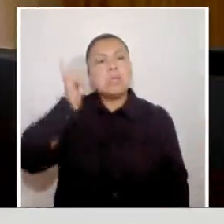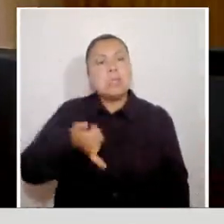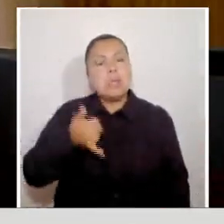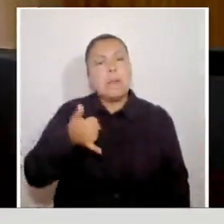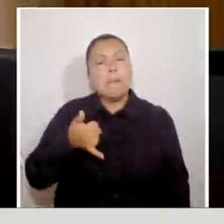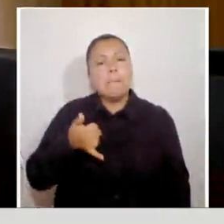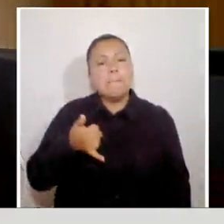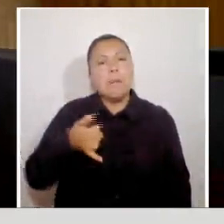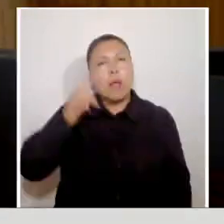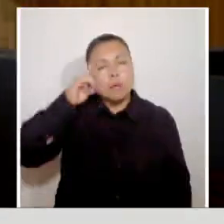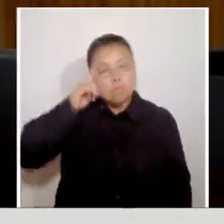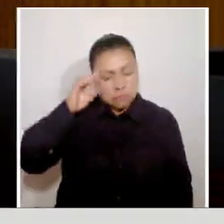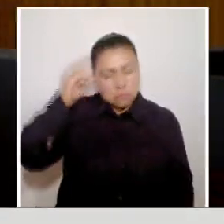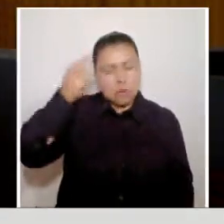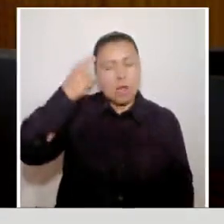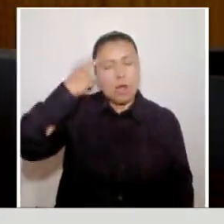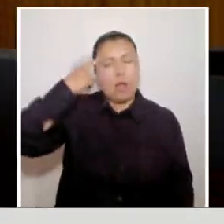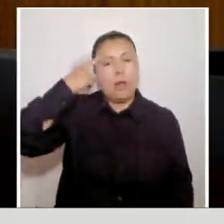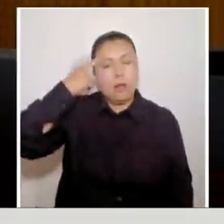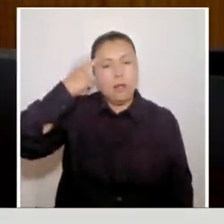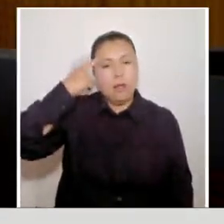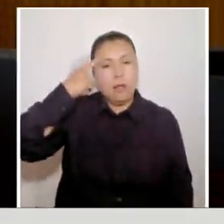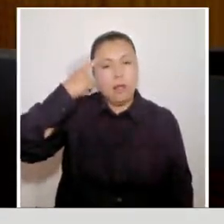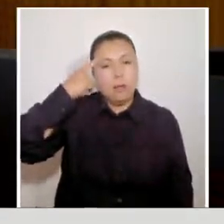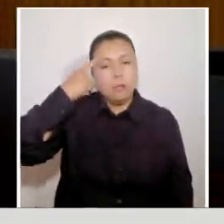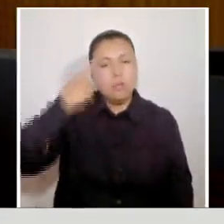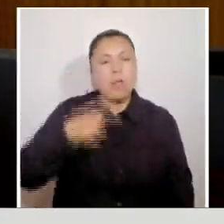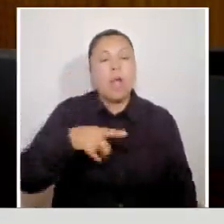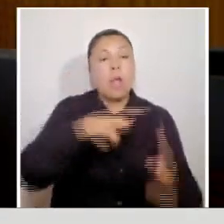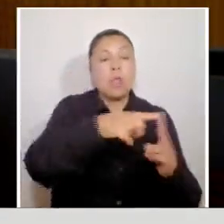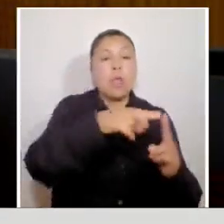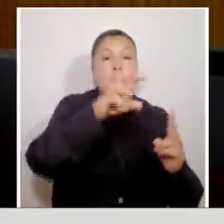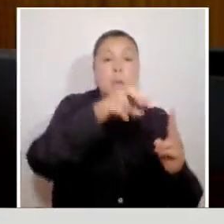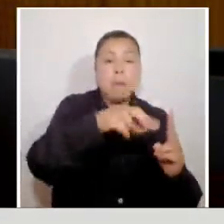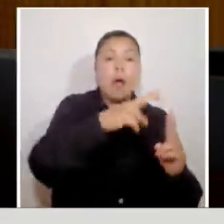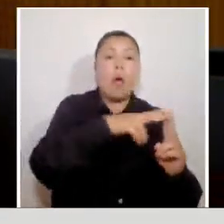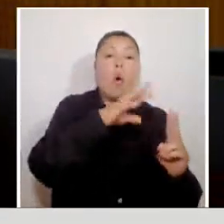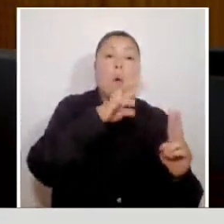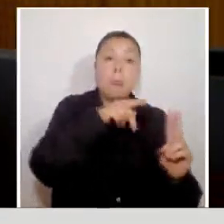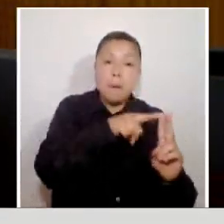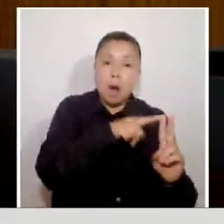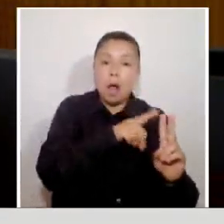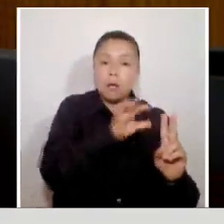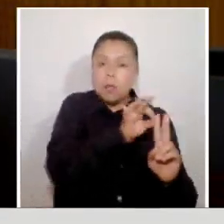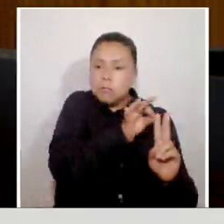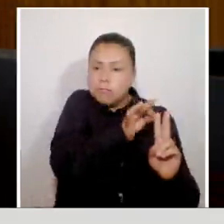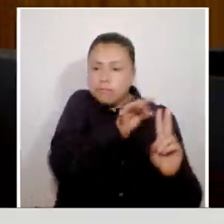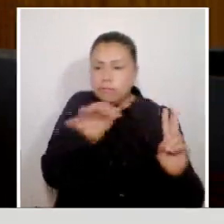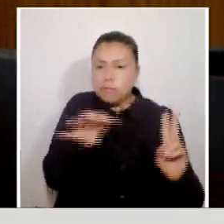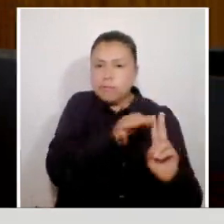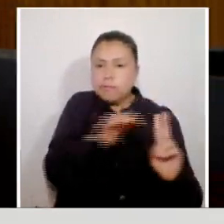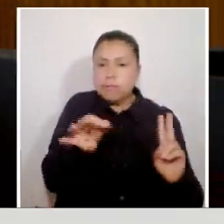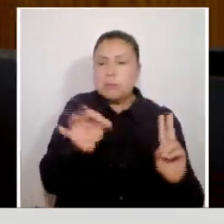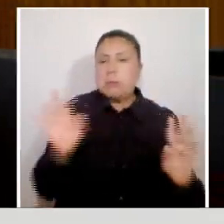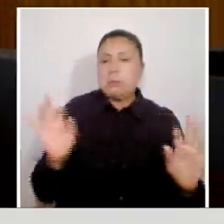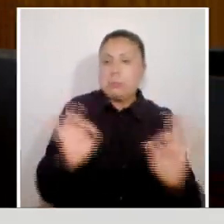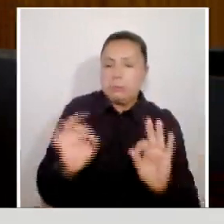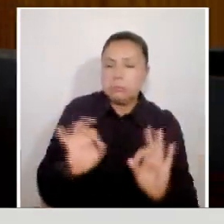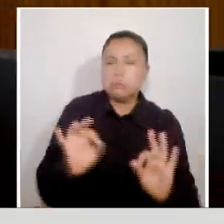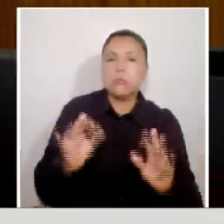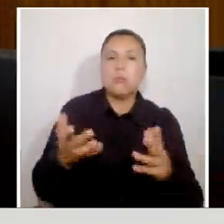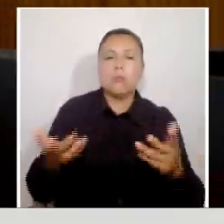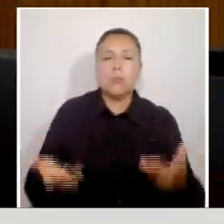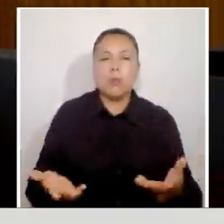idea de una o un progenitor que justifica su accionar en relación a